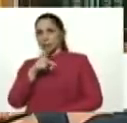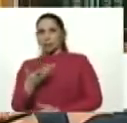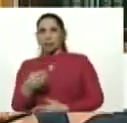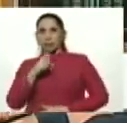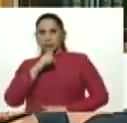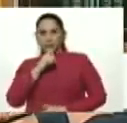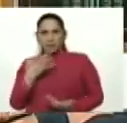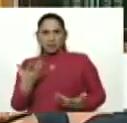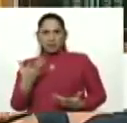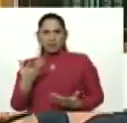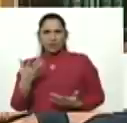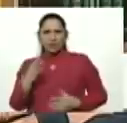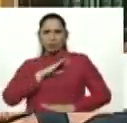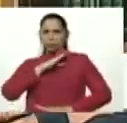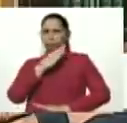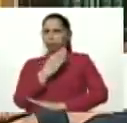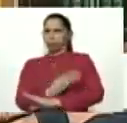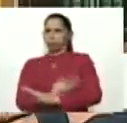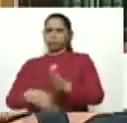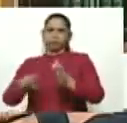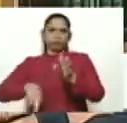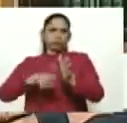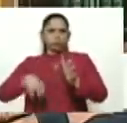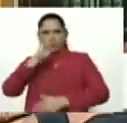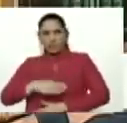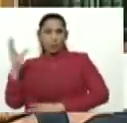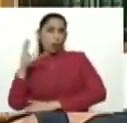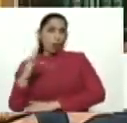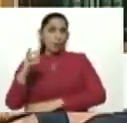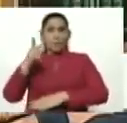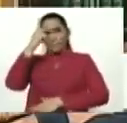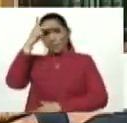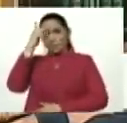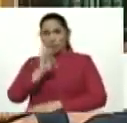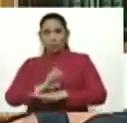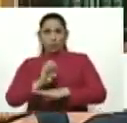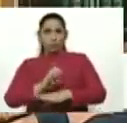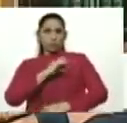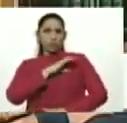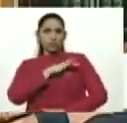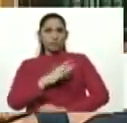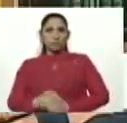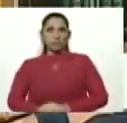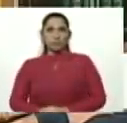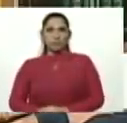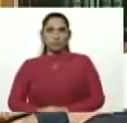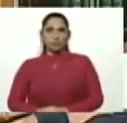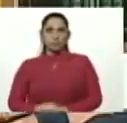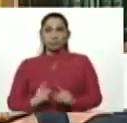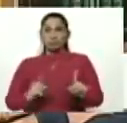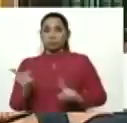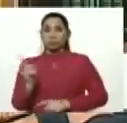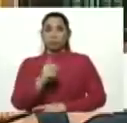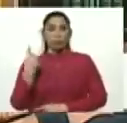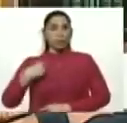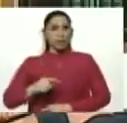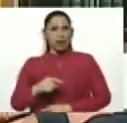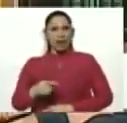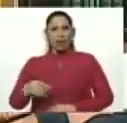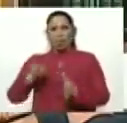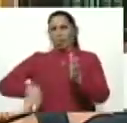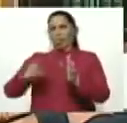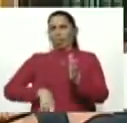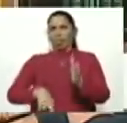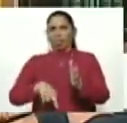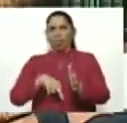tener superbrotes como tiene Brasil, Colombia, Perú, Ecuador, Chile, para no tener rebrotes como tiene